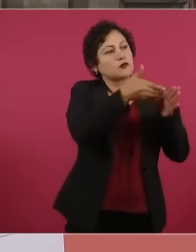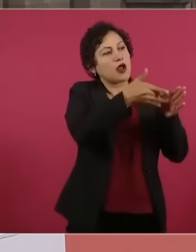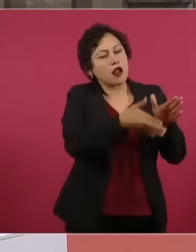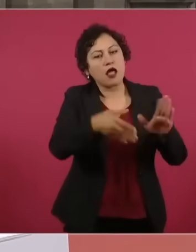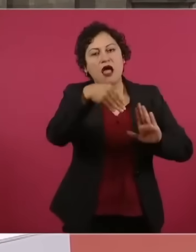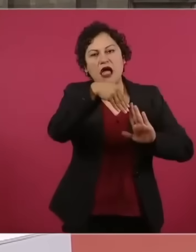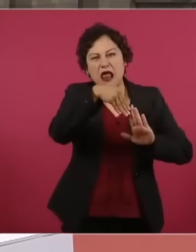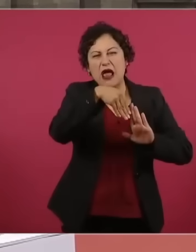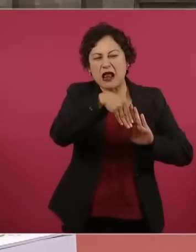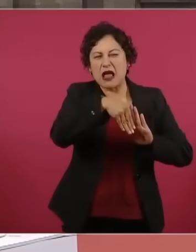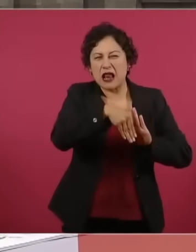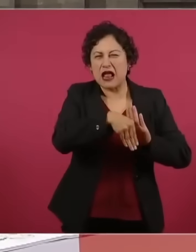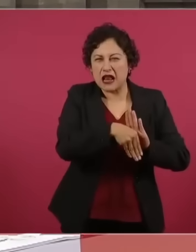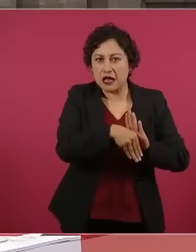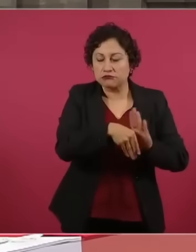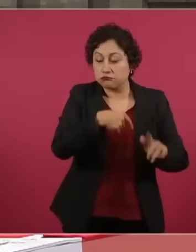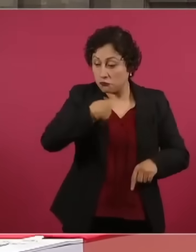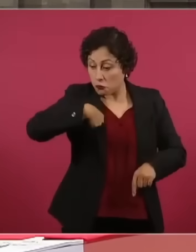cómo pudimos